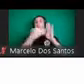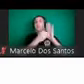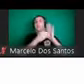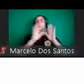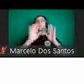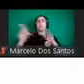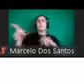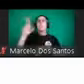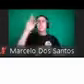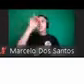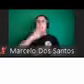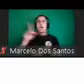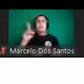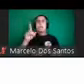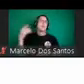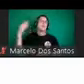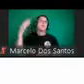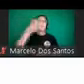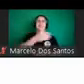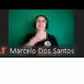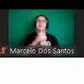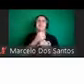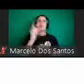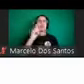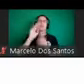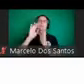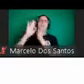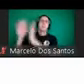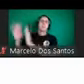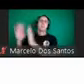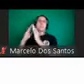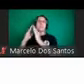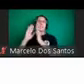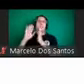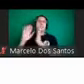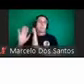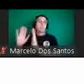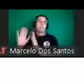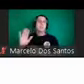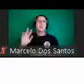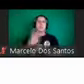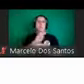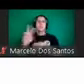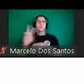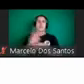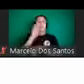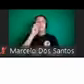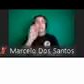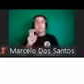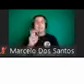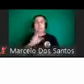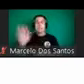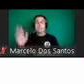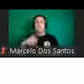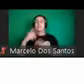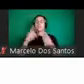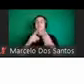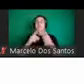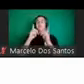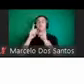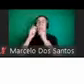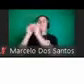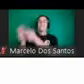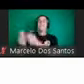forma presencial a las personas con discapacidad. Se dispuso también en otras normativas la modalidad de teletrabajo,